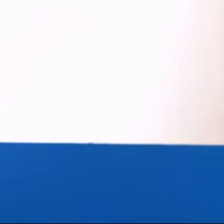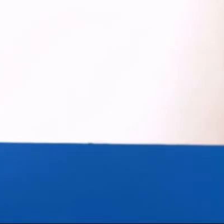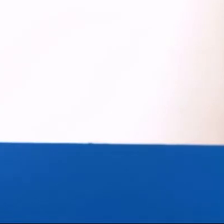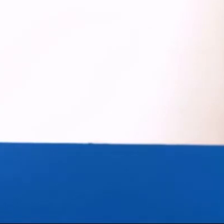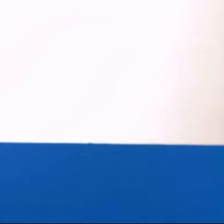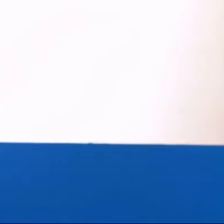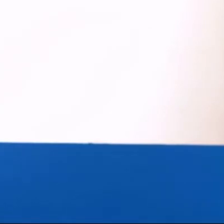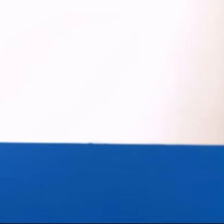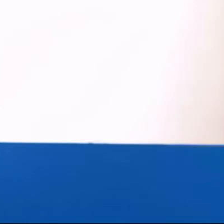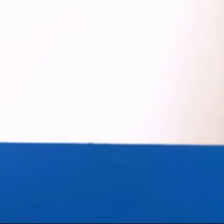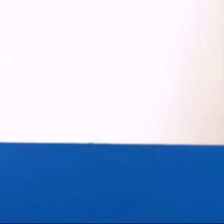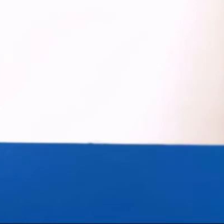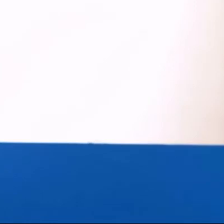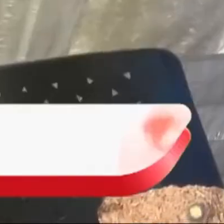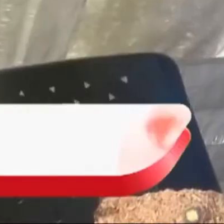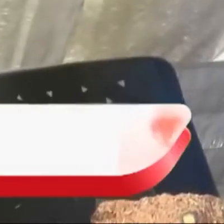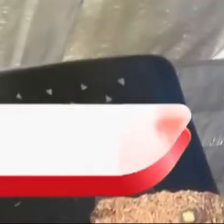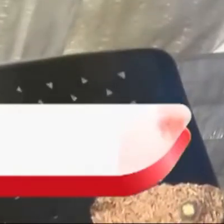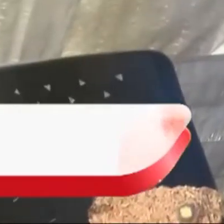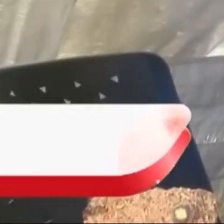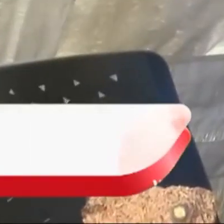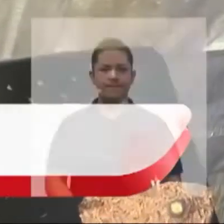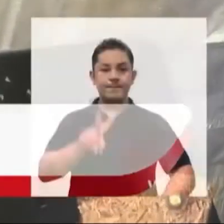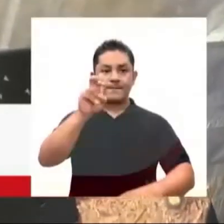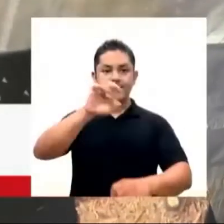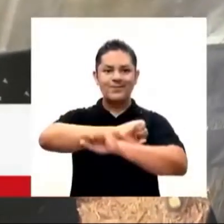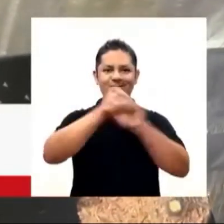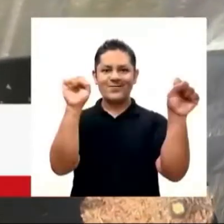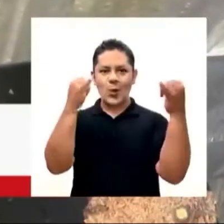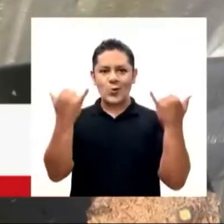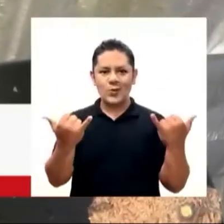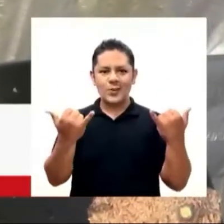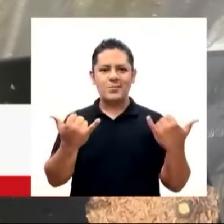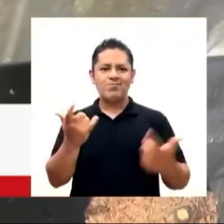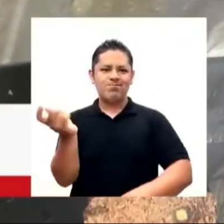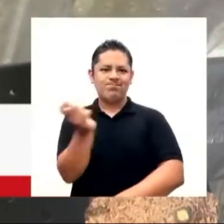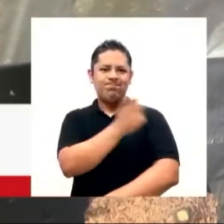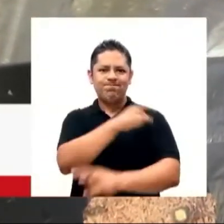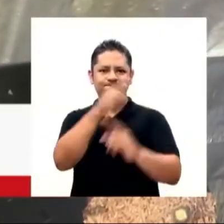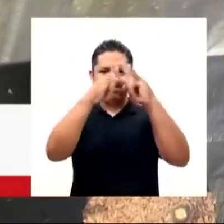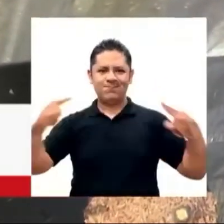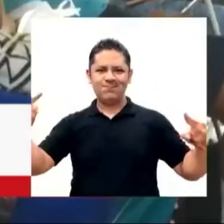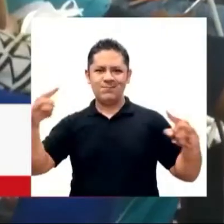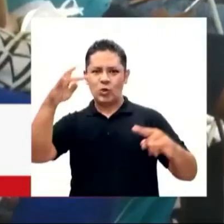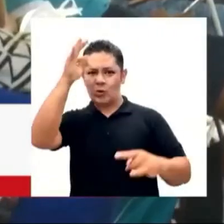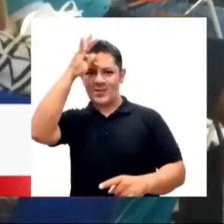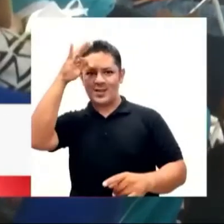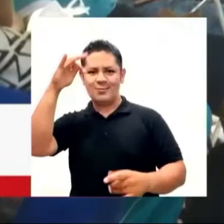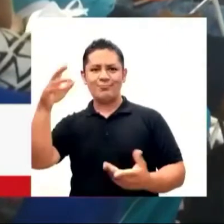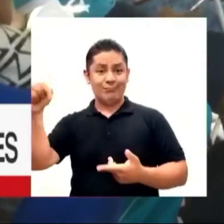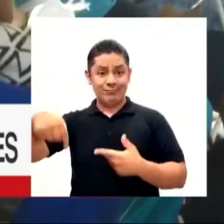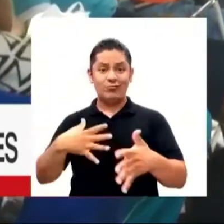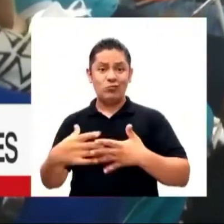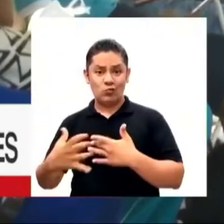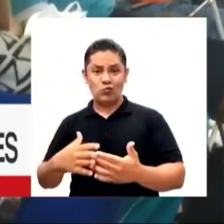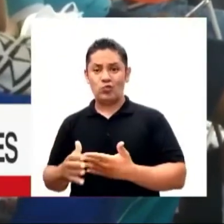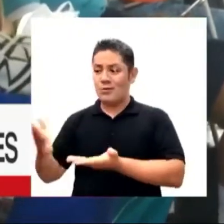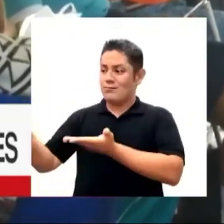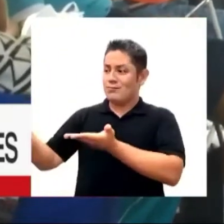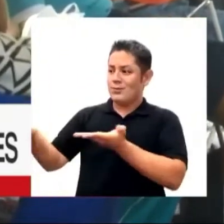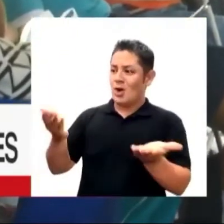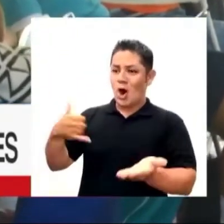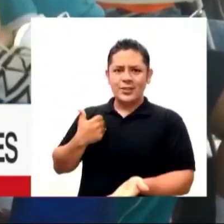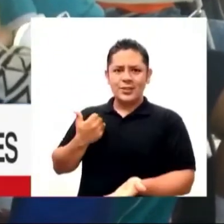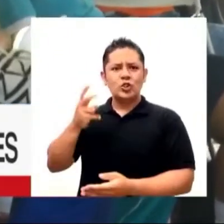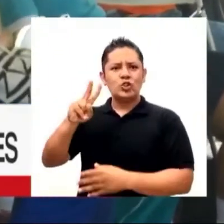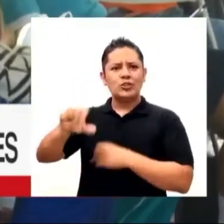balance de esta jornada desde las 7 de la mañana el día de hoy la carta de vacunación del hospital departamental se ha listo para